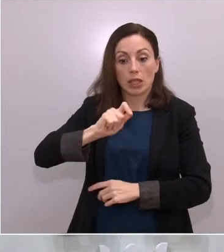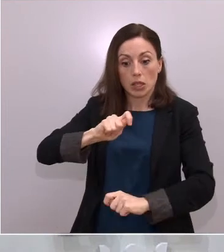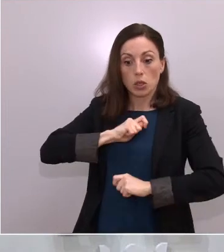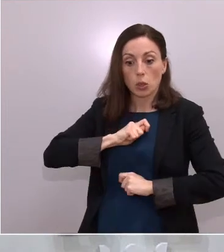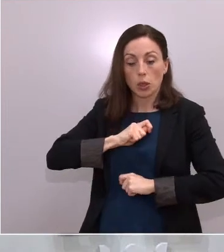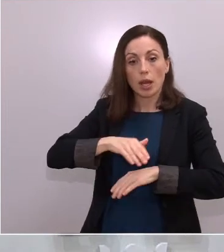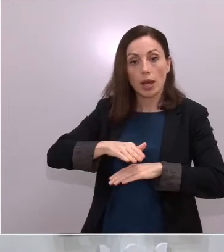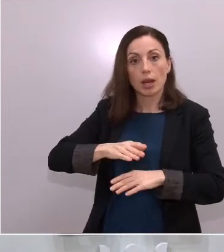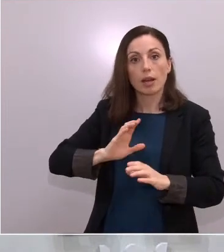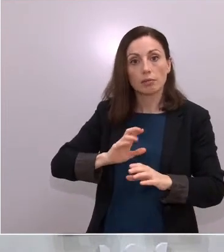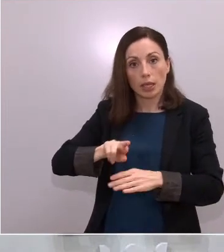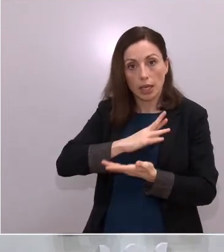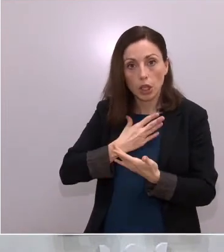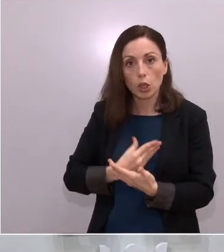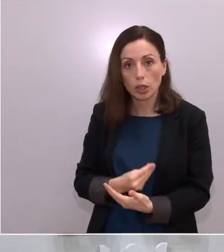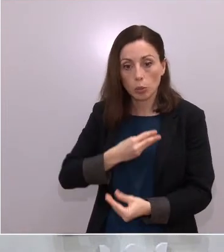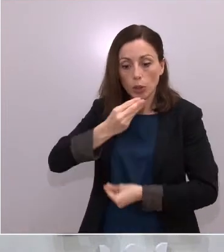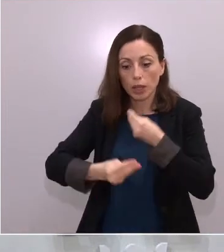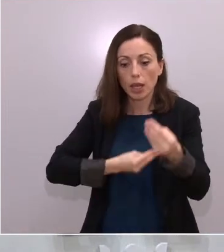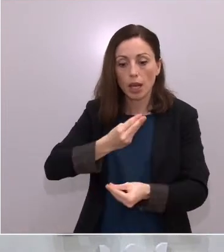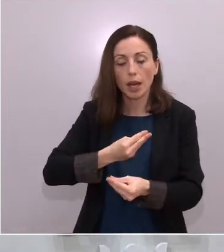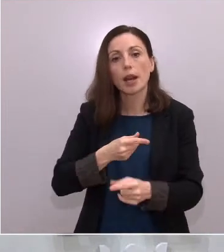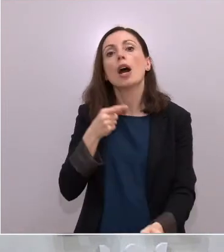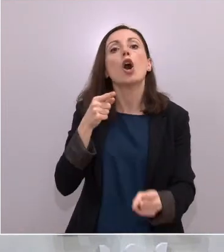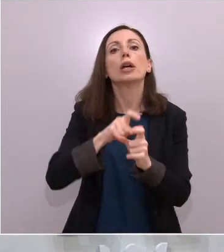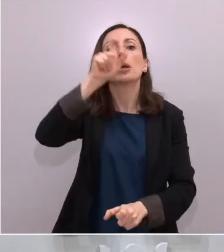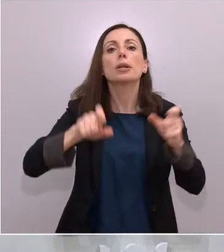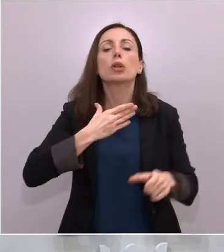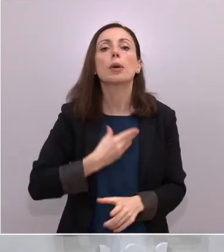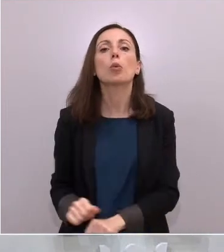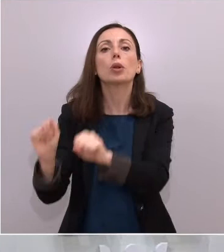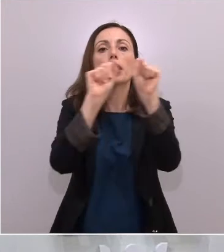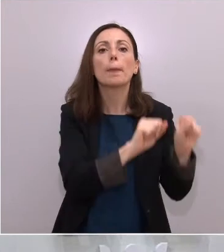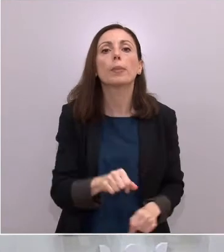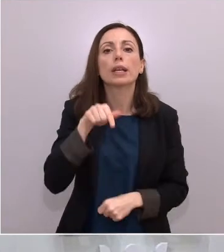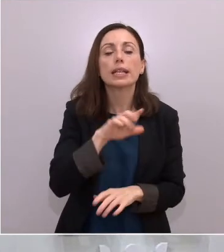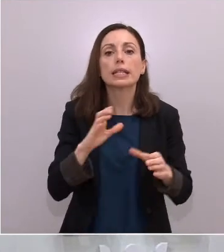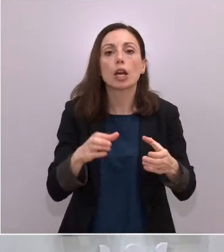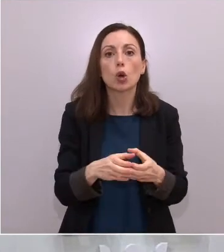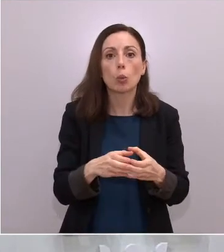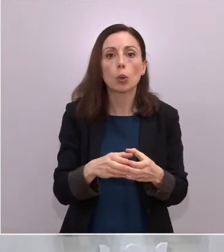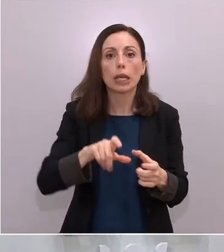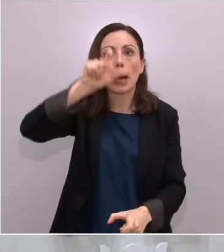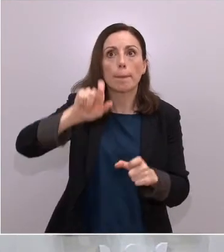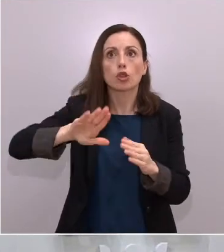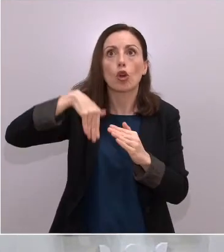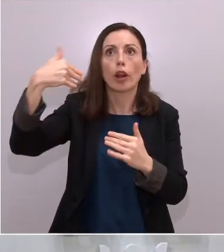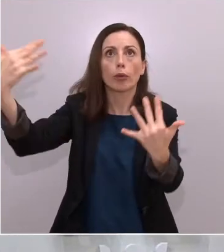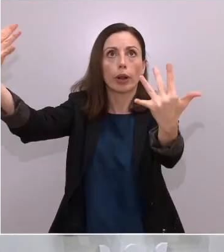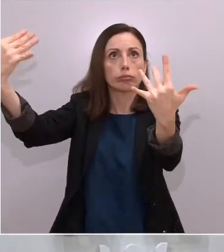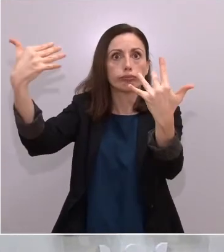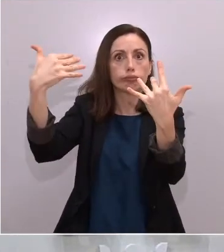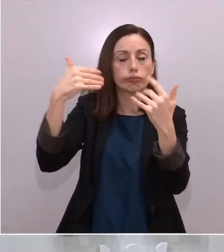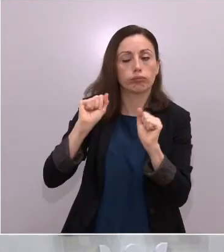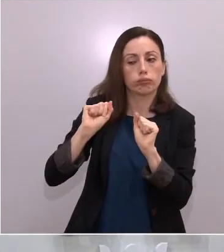Murcia la ejercerá para proteger al 1,5 millones de murcianos y para que esta comunidad no sea receptora, como digo, de otros territorios